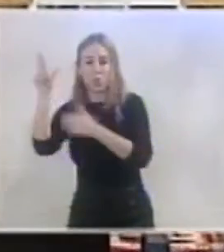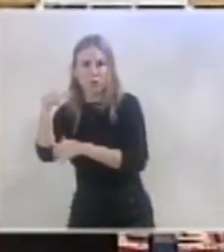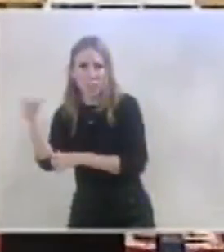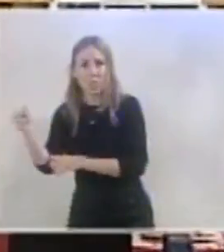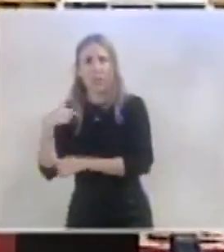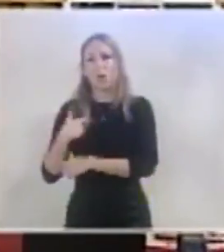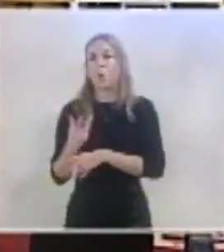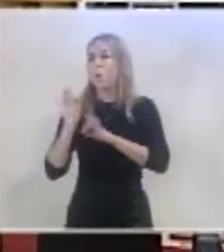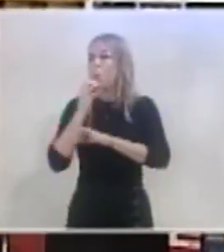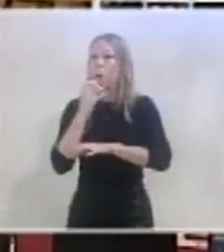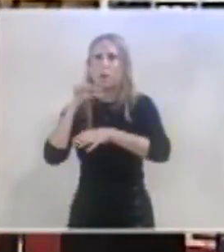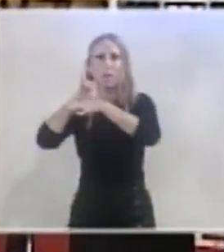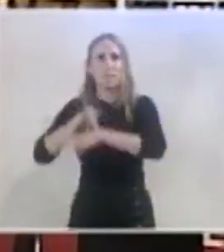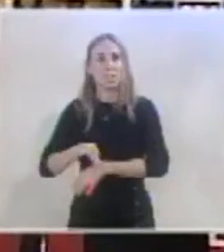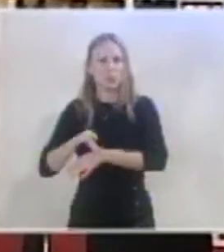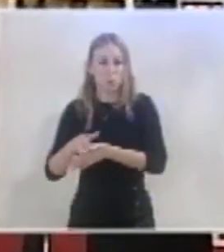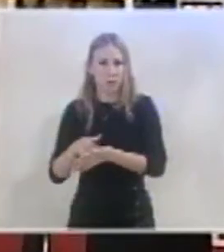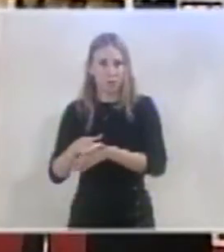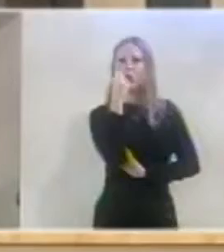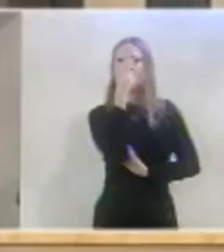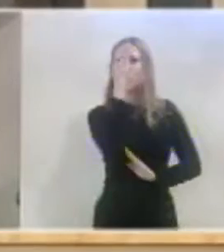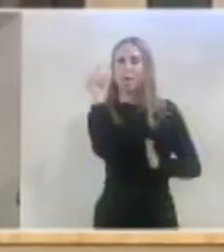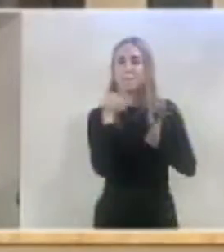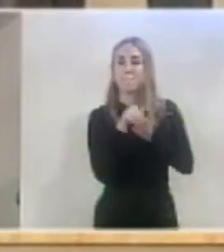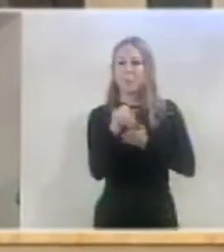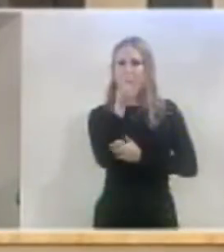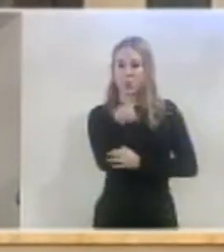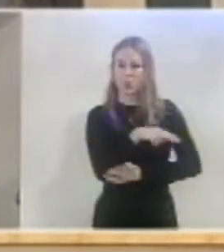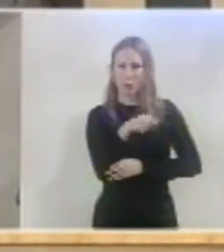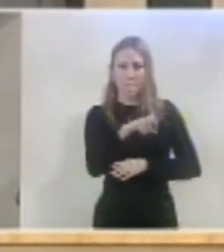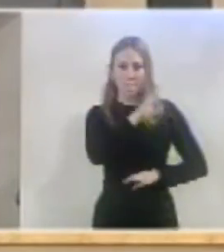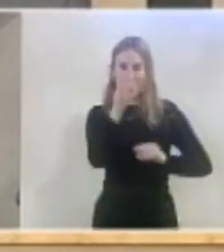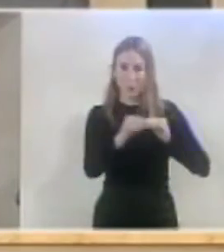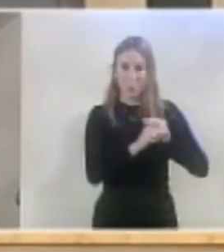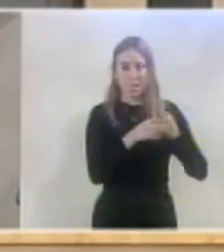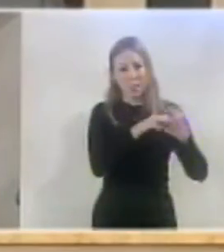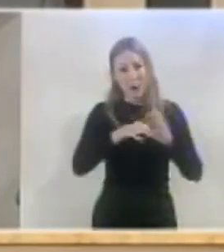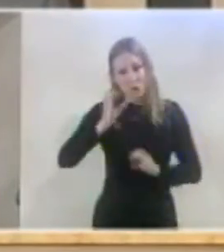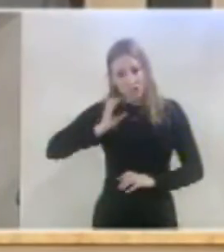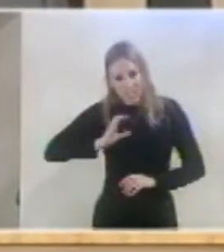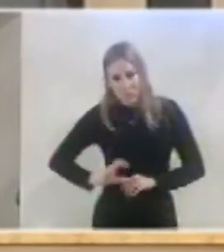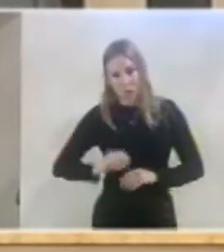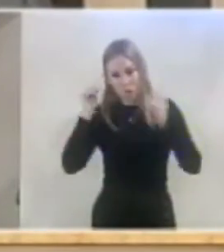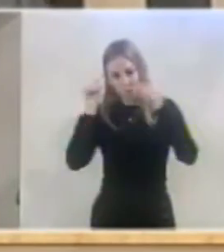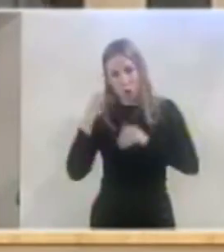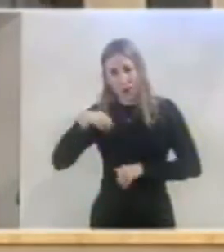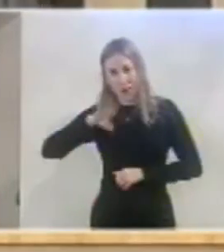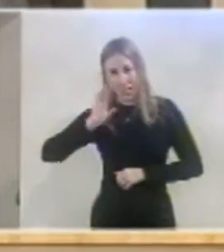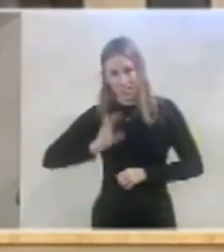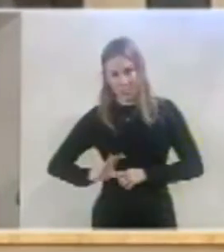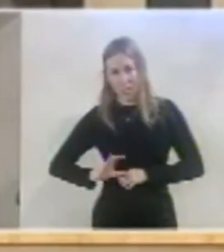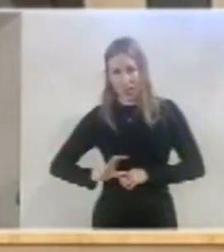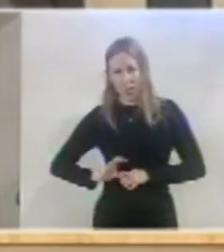pliego, ese que contemplaba 2 millones más en el presupuesto y que valoraba las mejoras salariales como puntuables de cara a ser